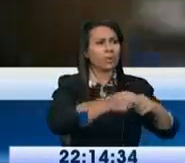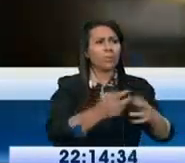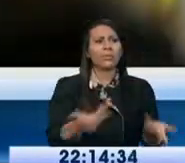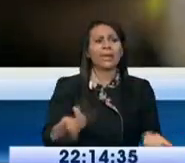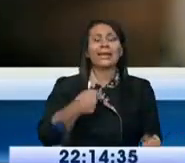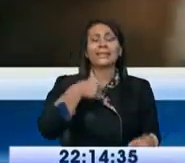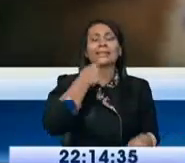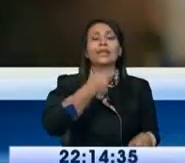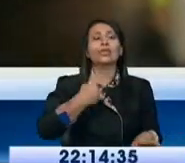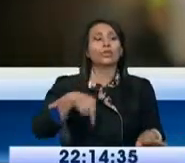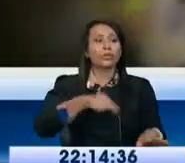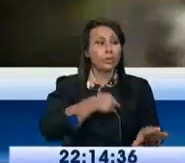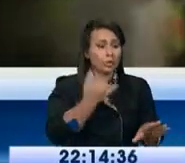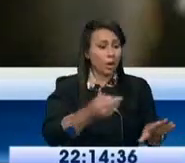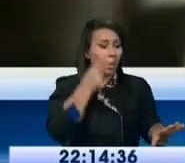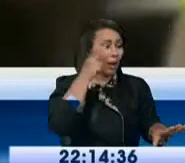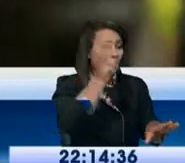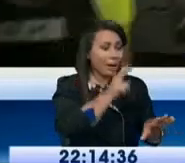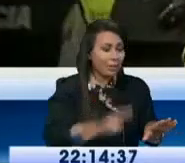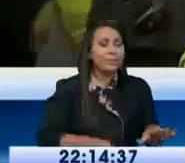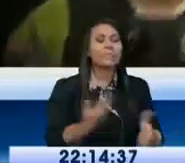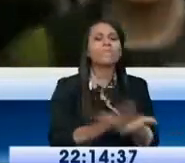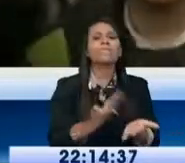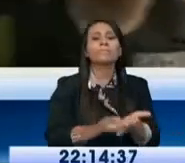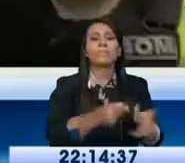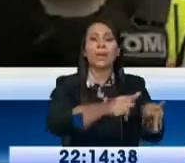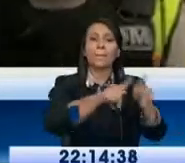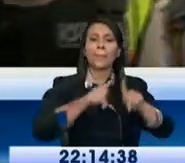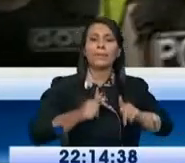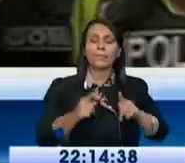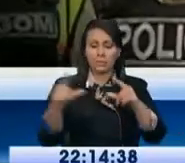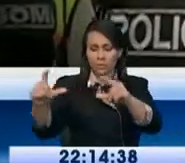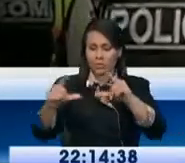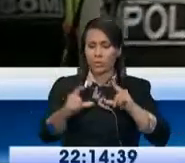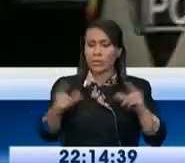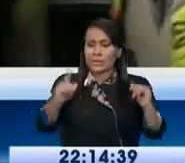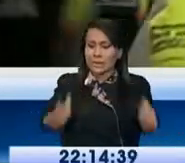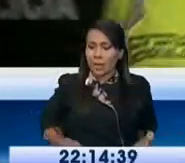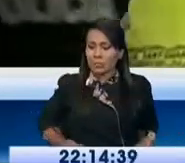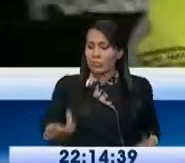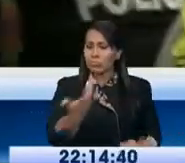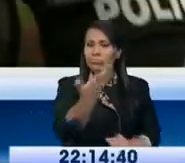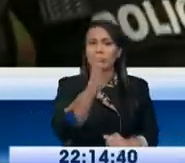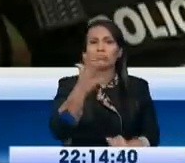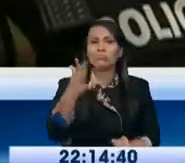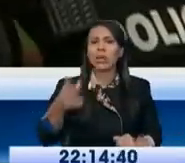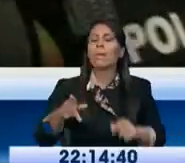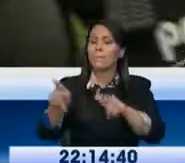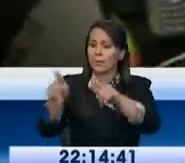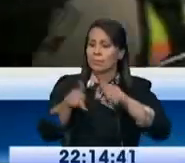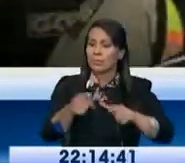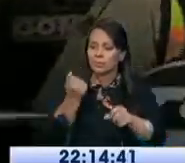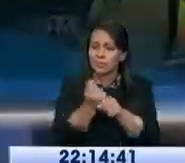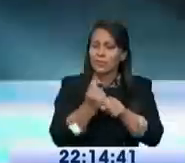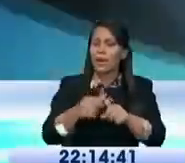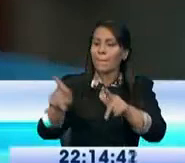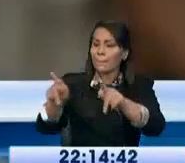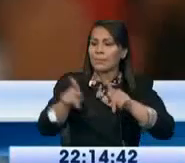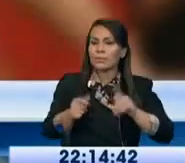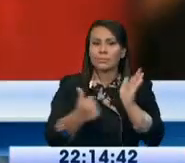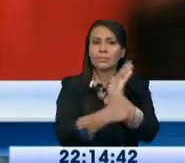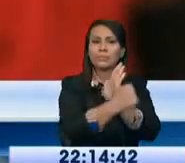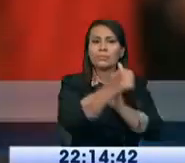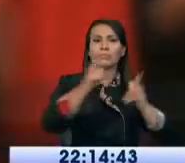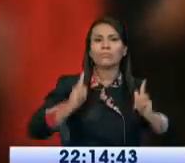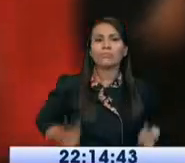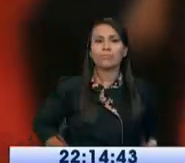Estamos verificando, esta clínica no tiene permisos. No tiene permisos de sanidad, no tiene permisos de funcionamiento del Ministerio de Salud.